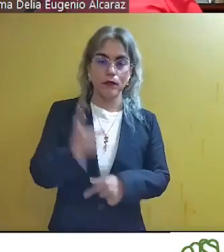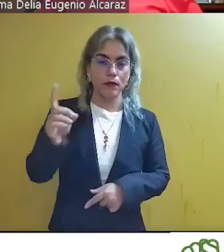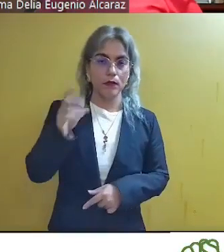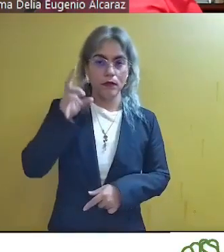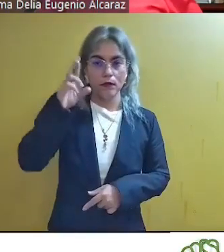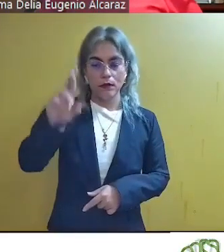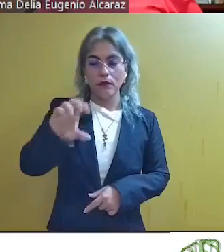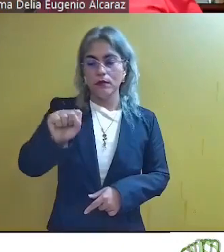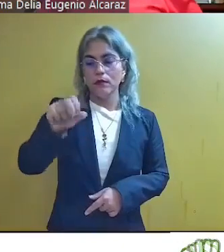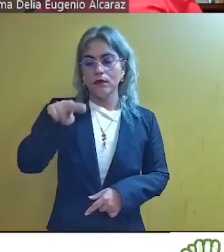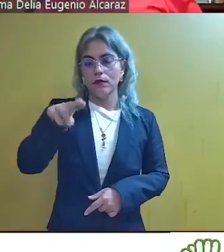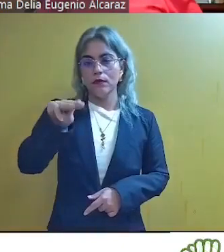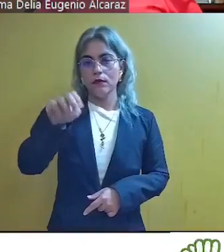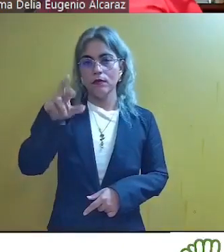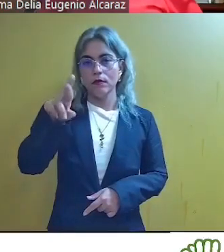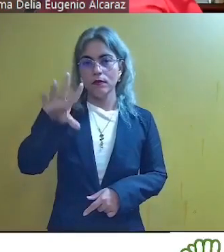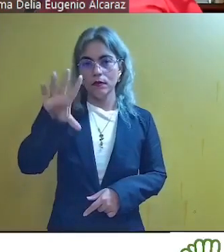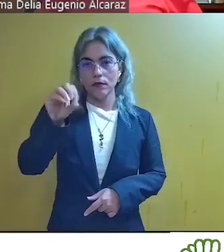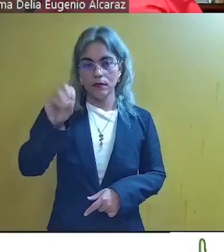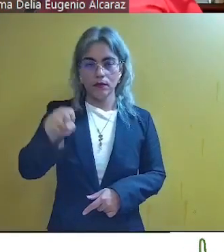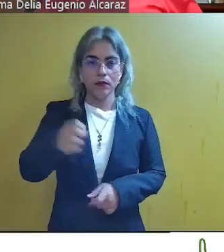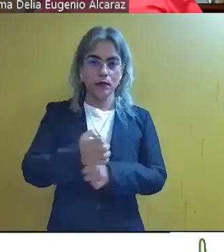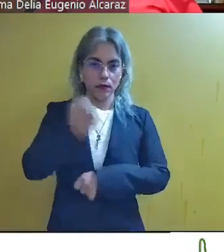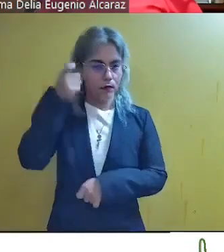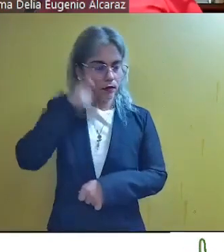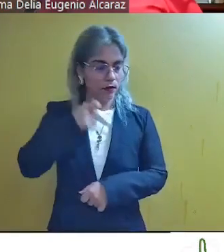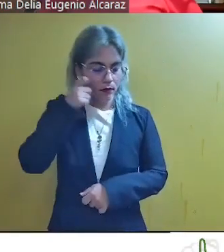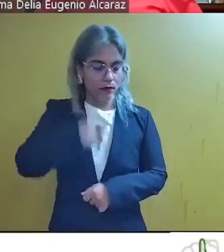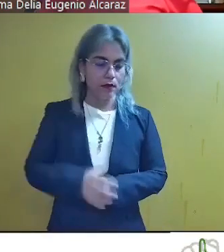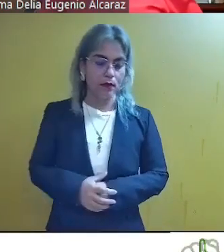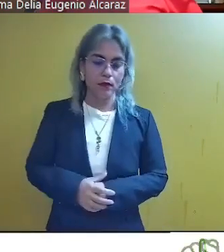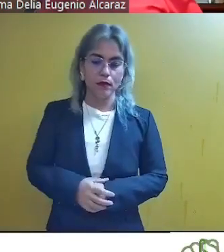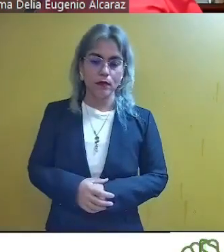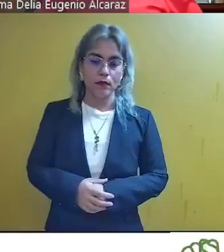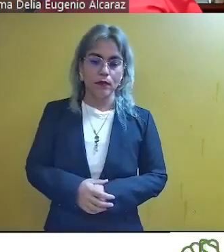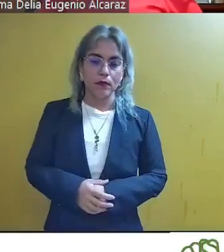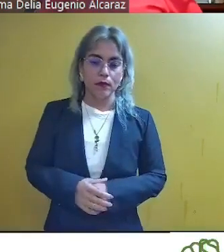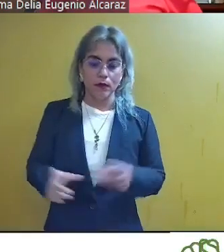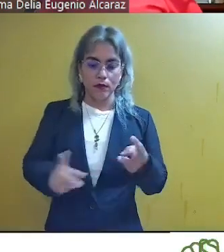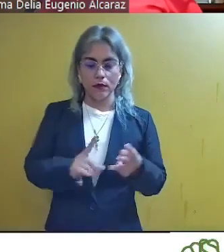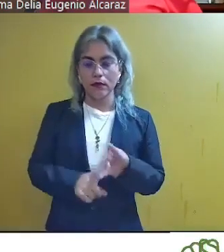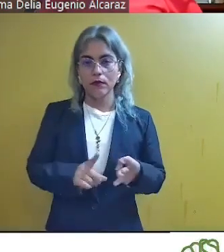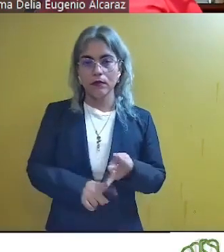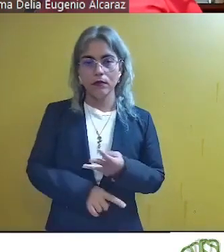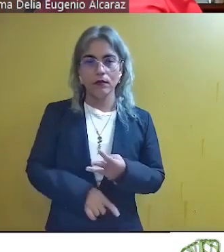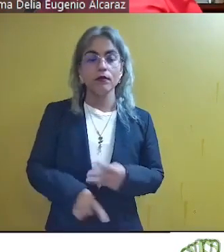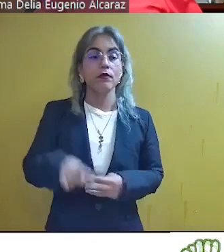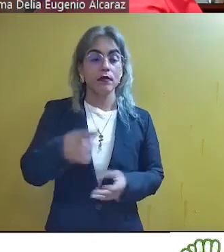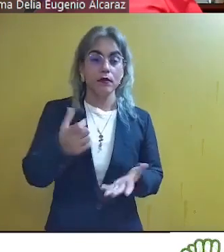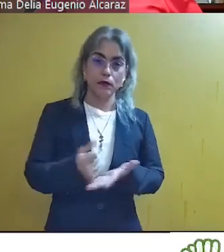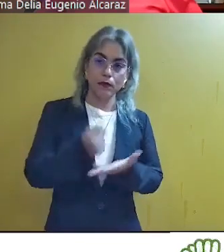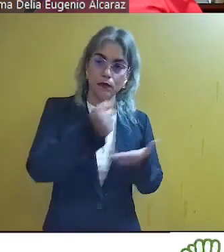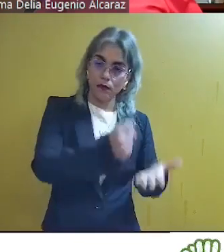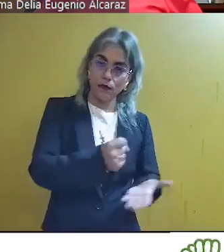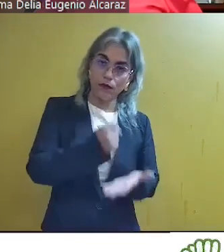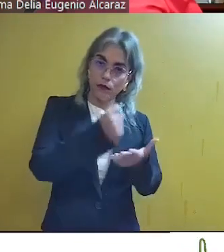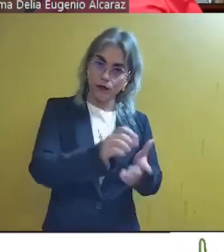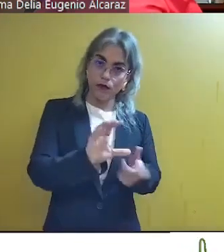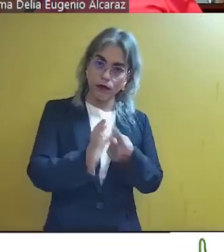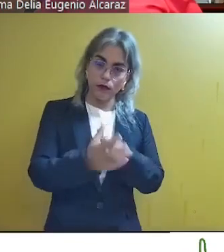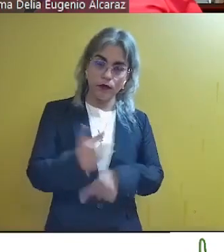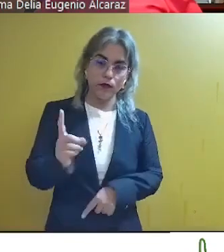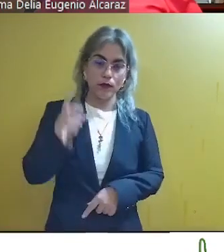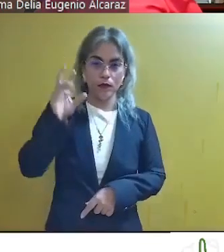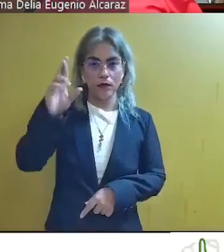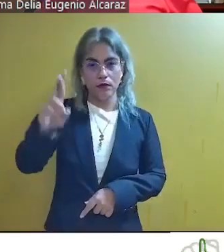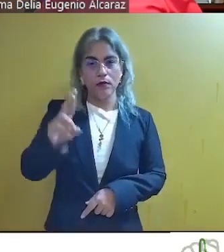San Marcos Guerrero. C. En el entendido en que deberá vigilar que dicho recurso sea erogado y o destinado a favor del Comité Directivo Municipal